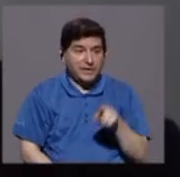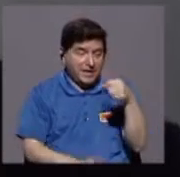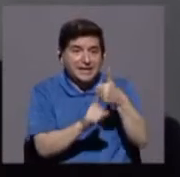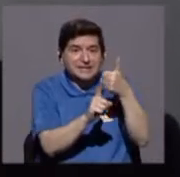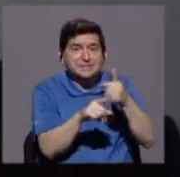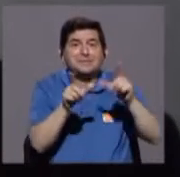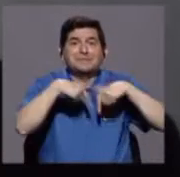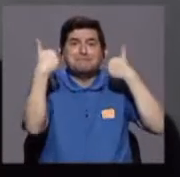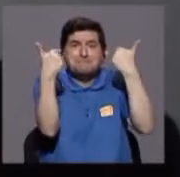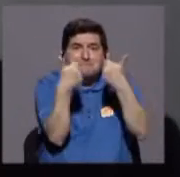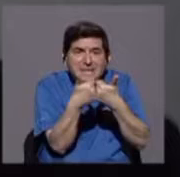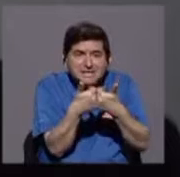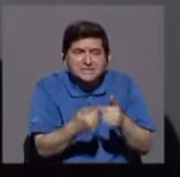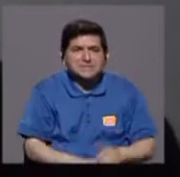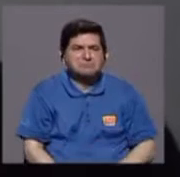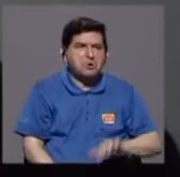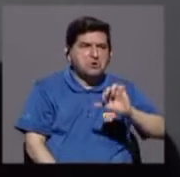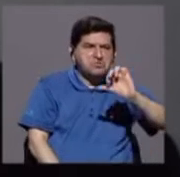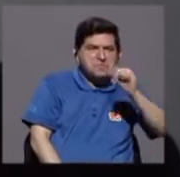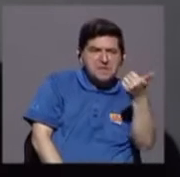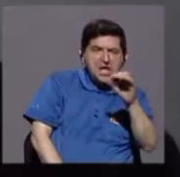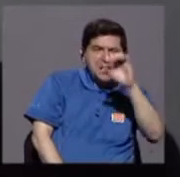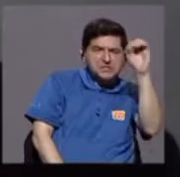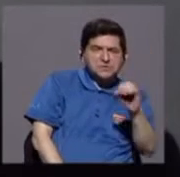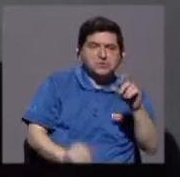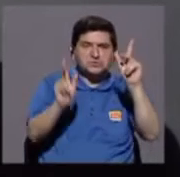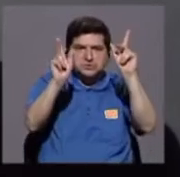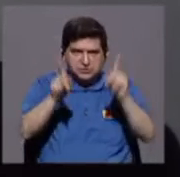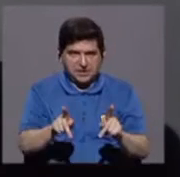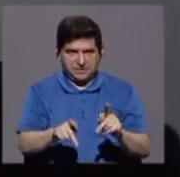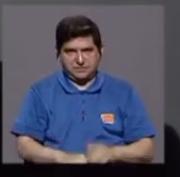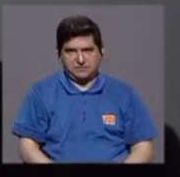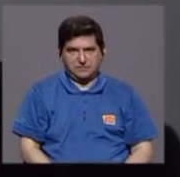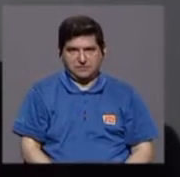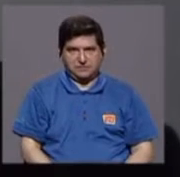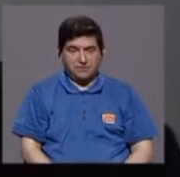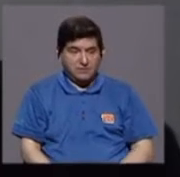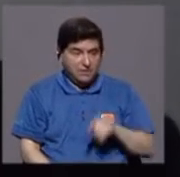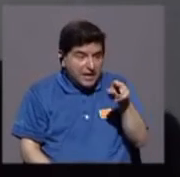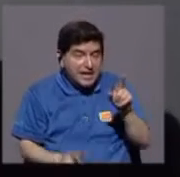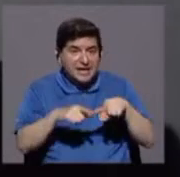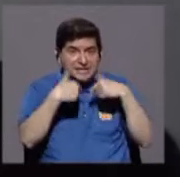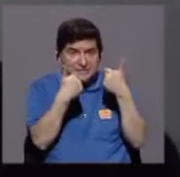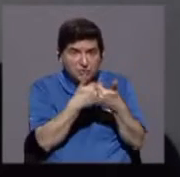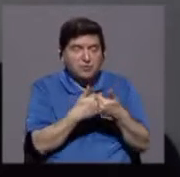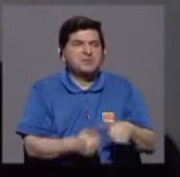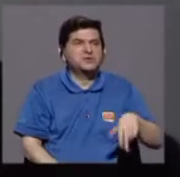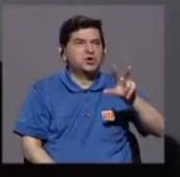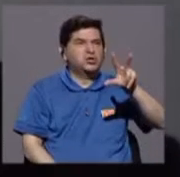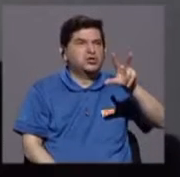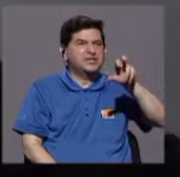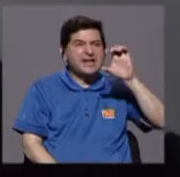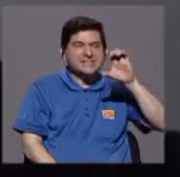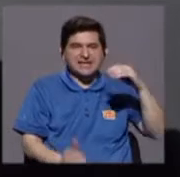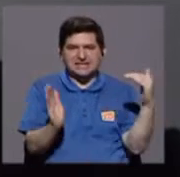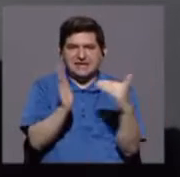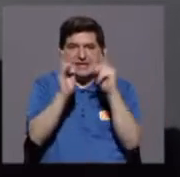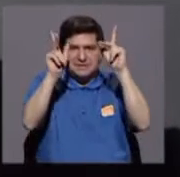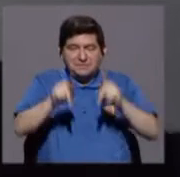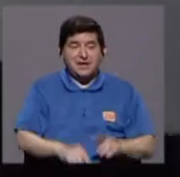hay alrededor de un 10% de personas, las 300.000 personas, que